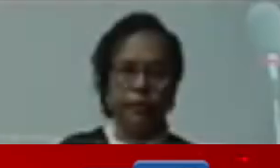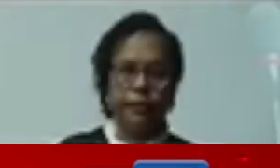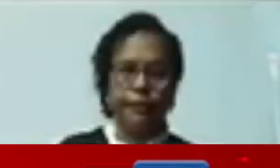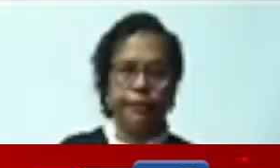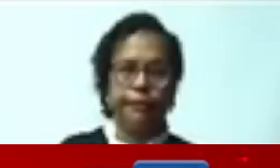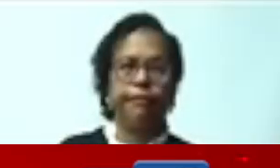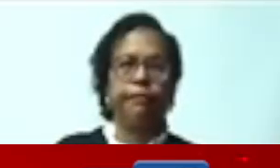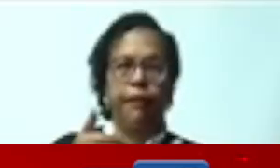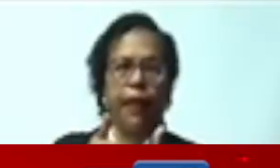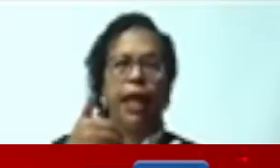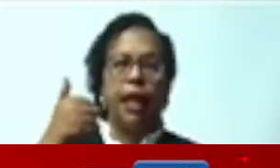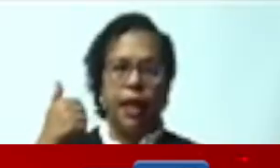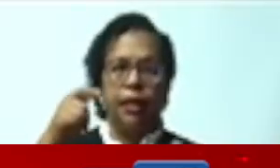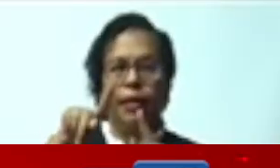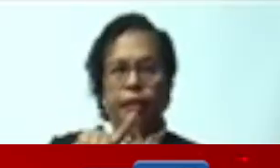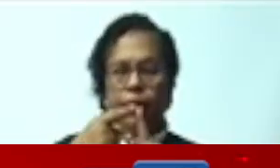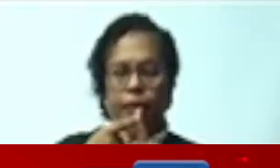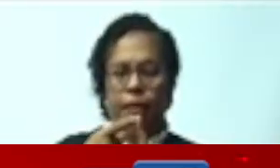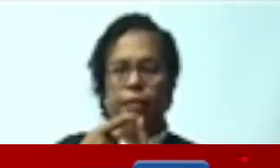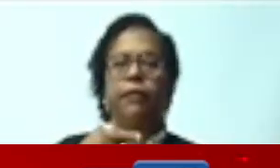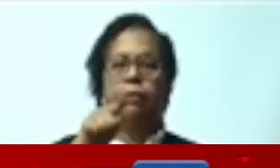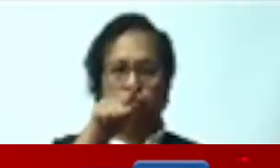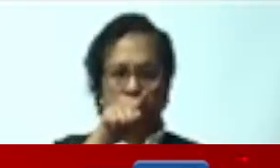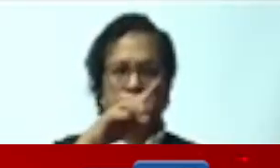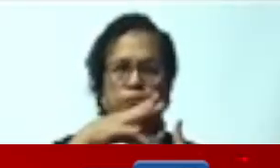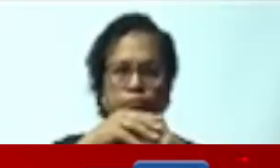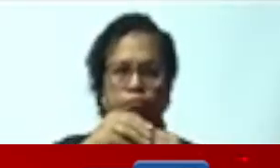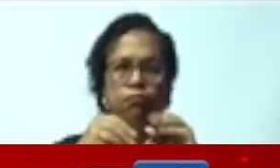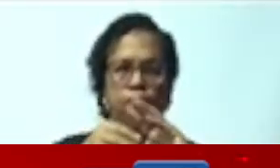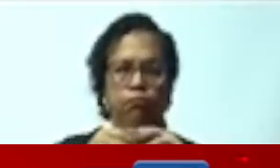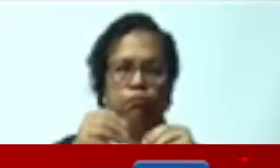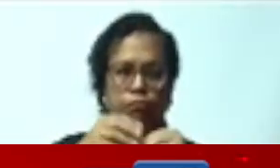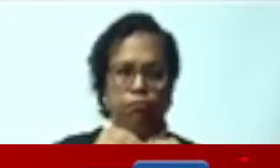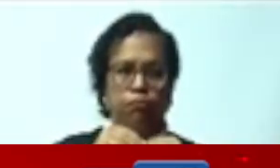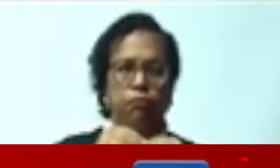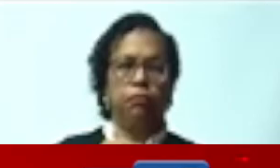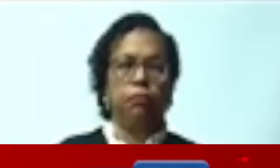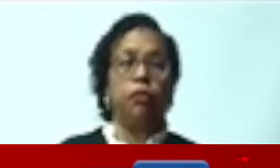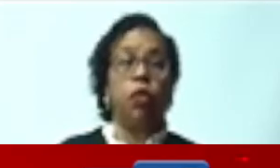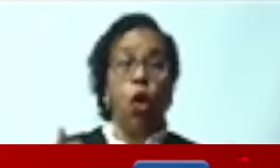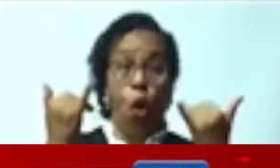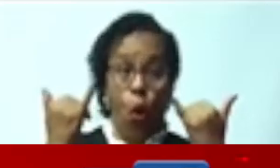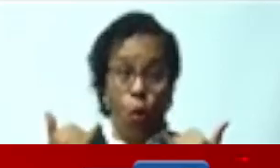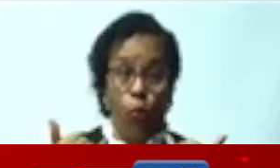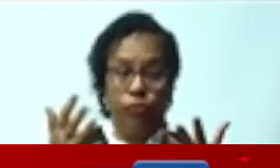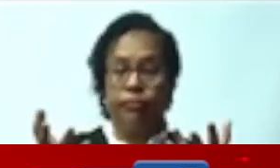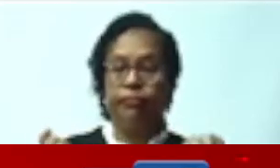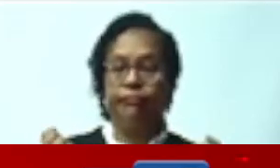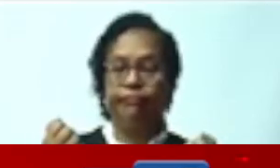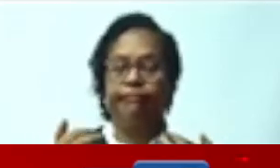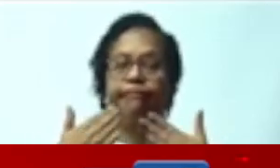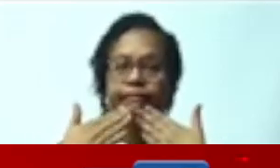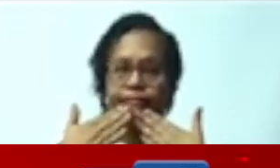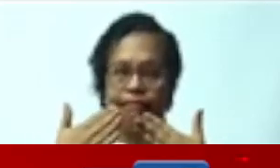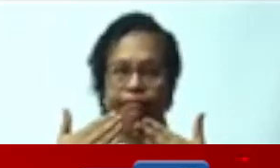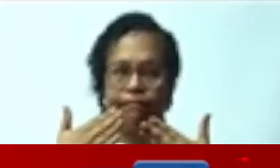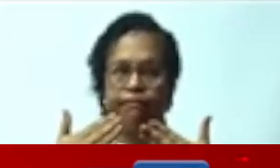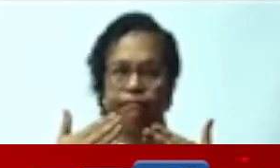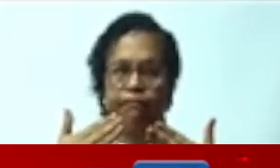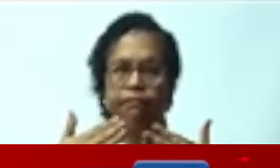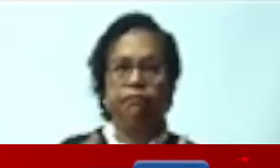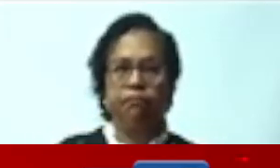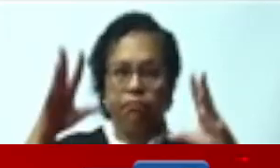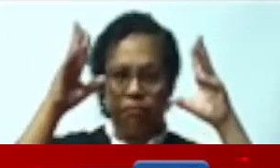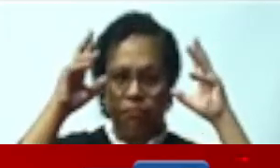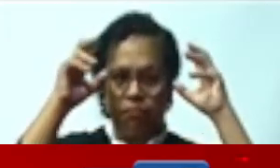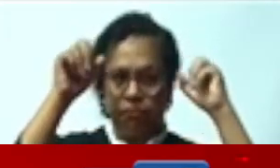día de hoy quiero agotar este turno para agradecer al señor presidente constitucional